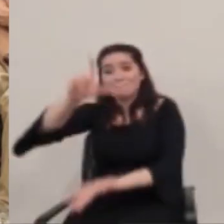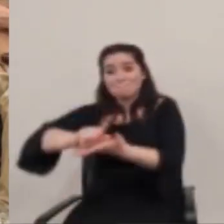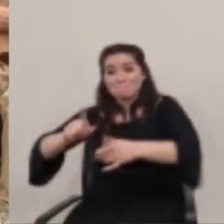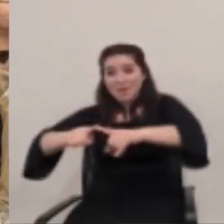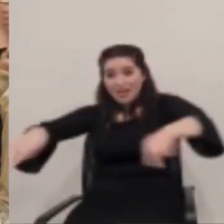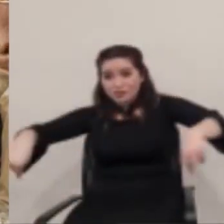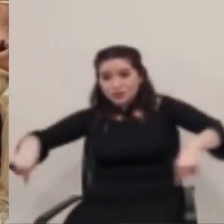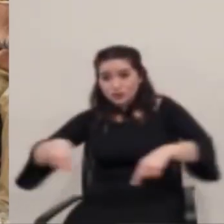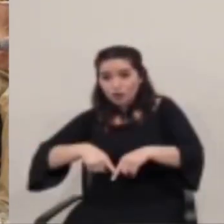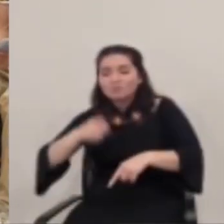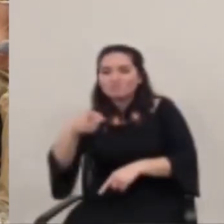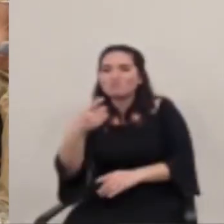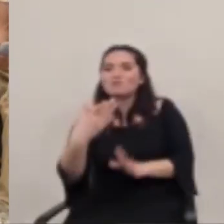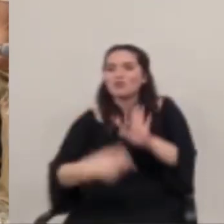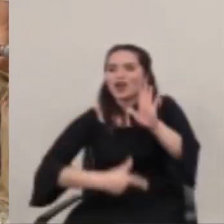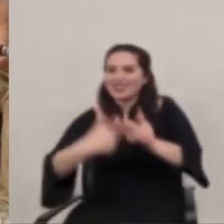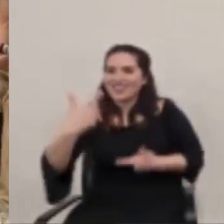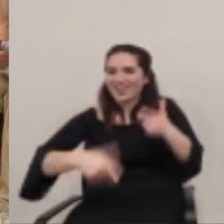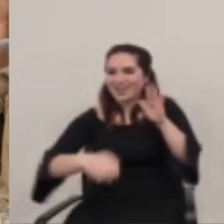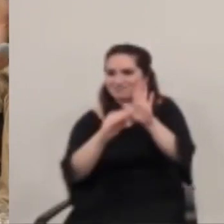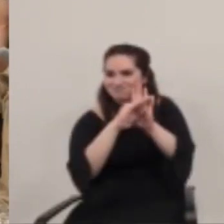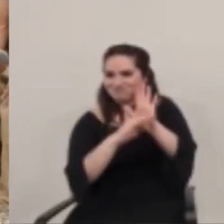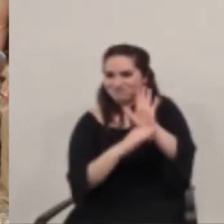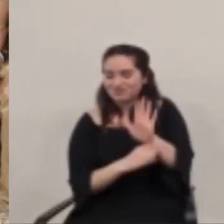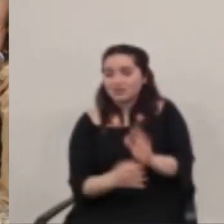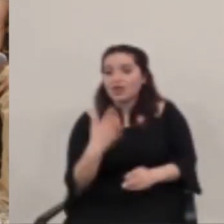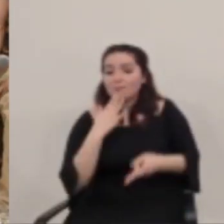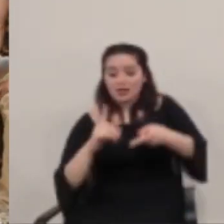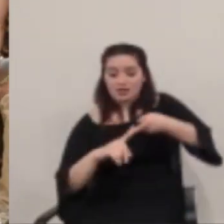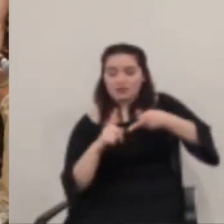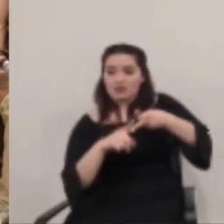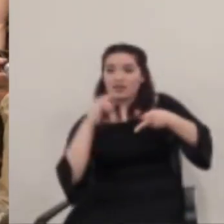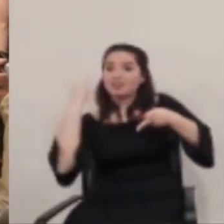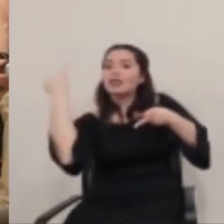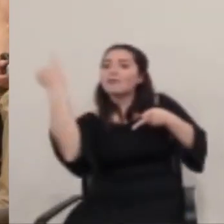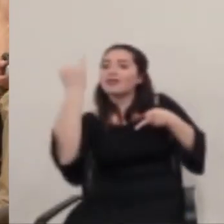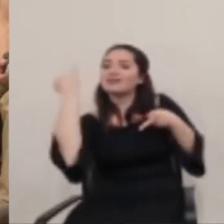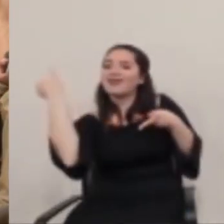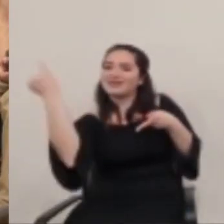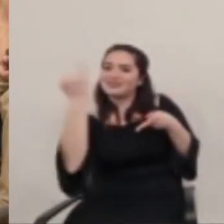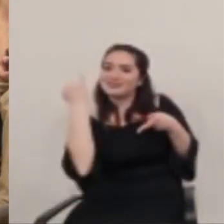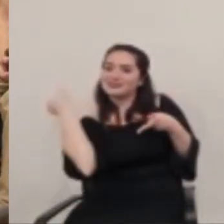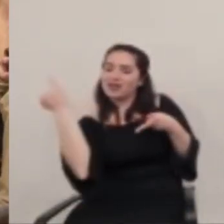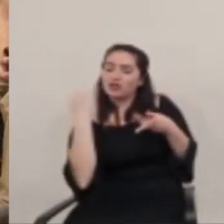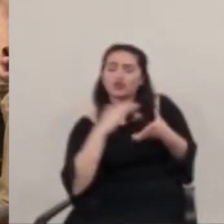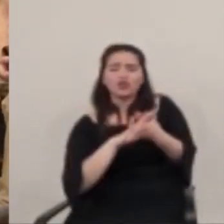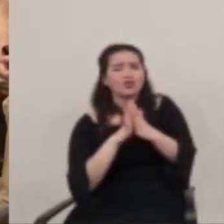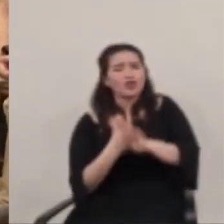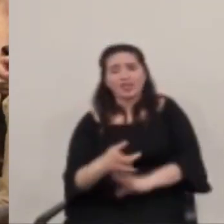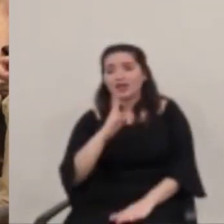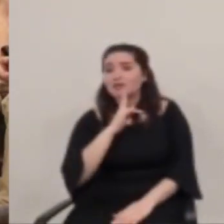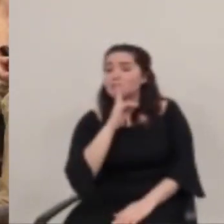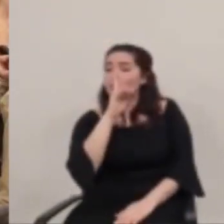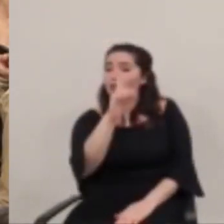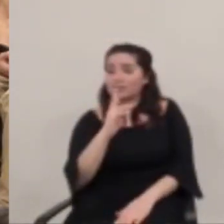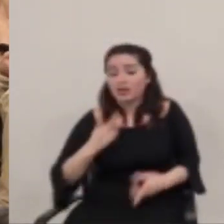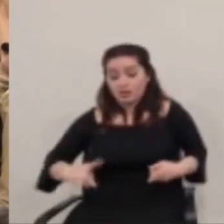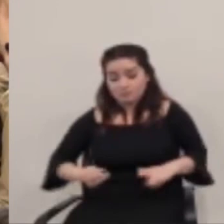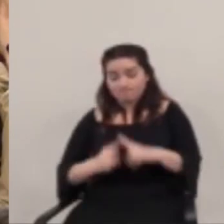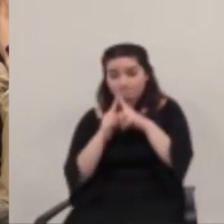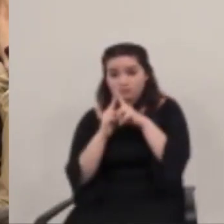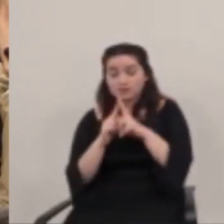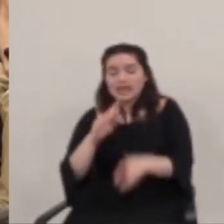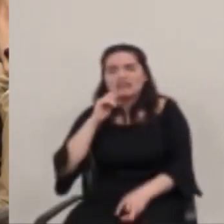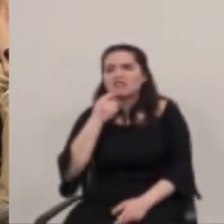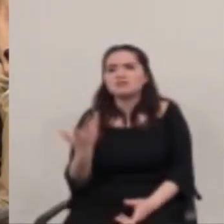esta política. Y el otro tema es la autovalencia, porque todas las respuestas de infraestructura tienen que